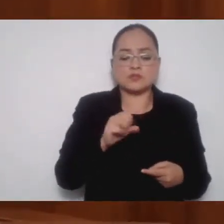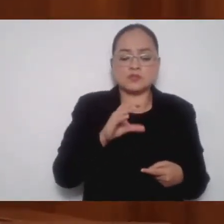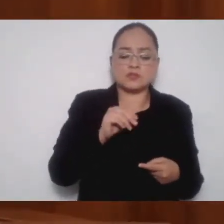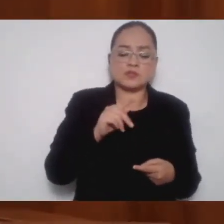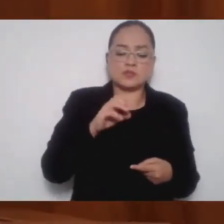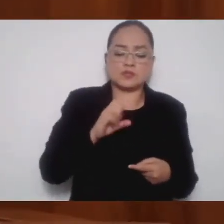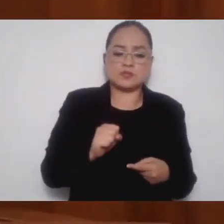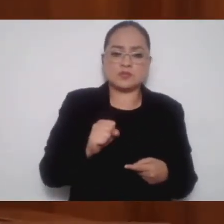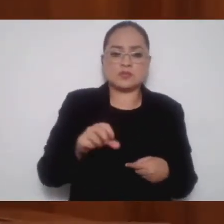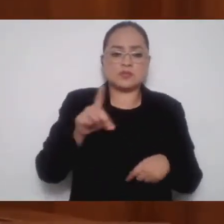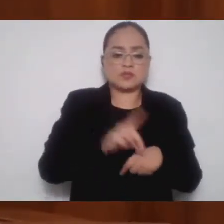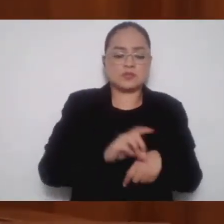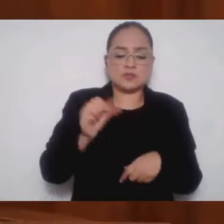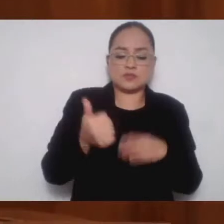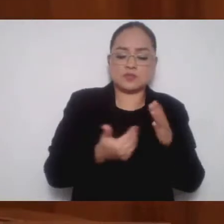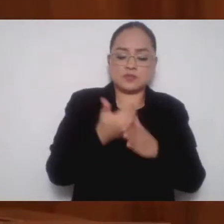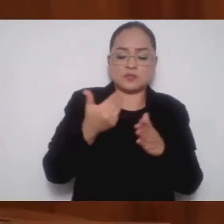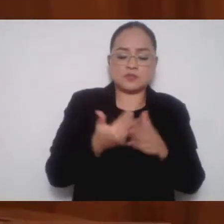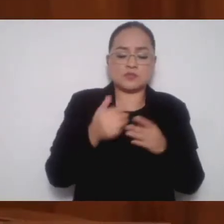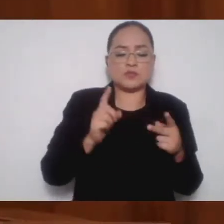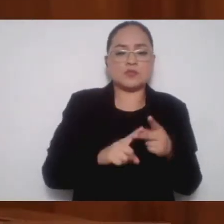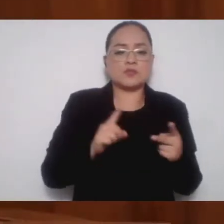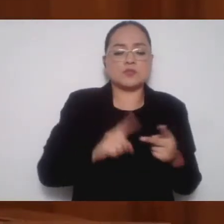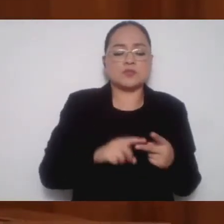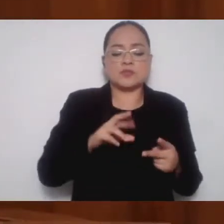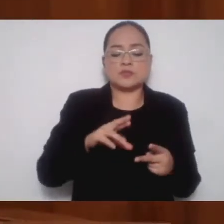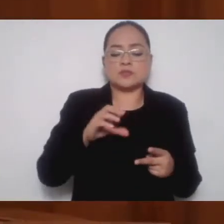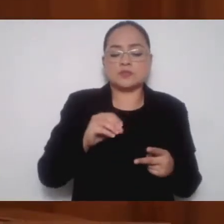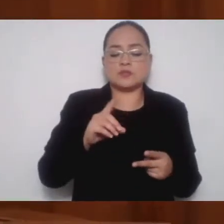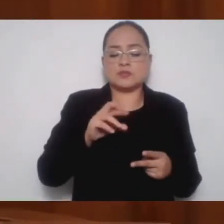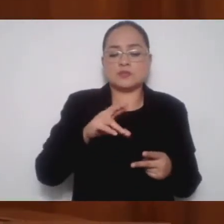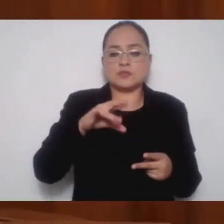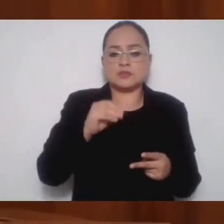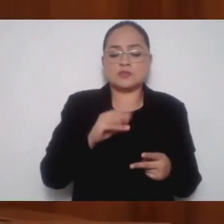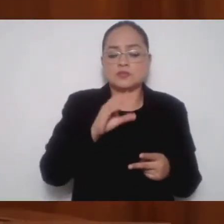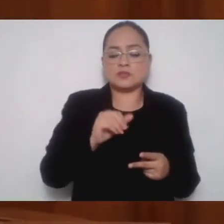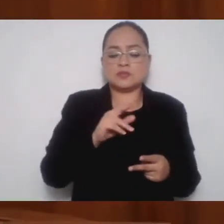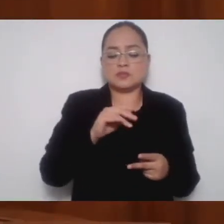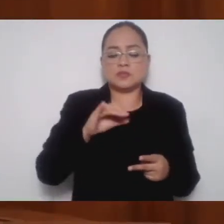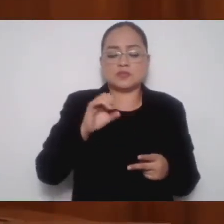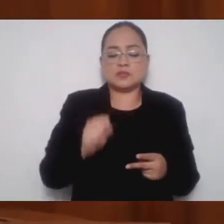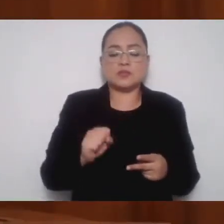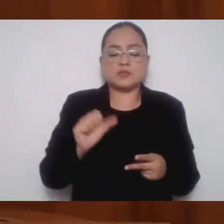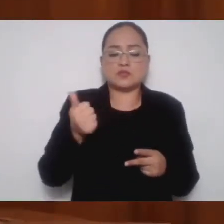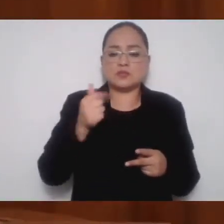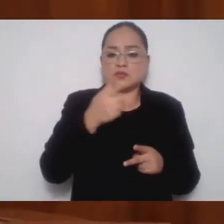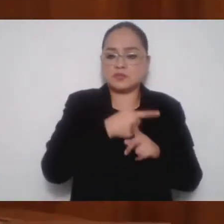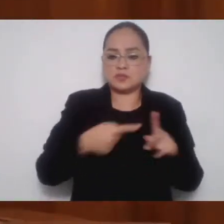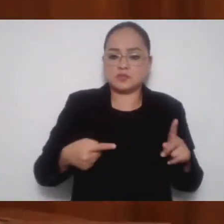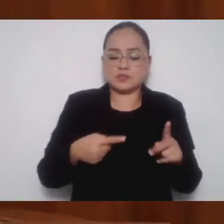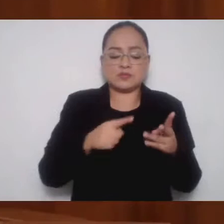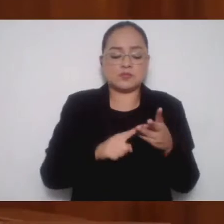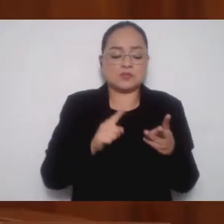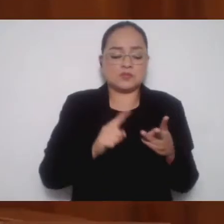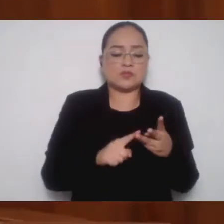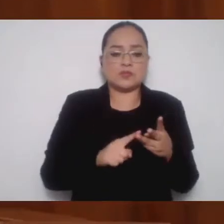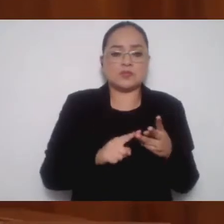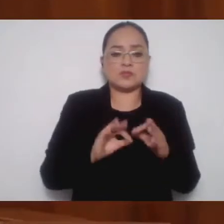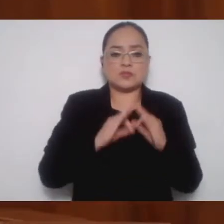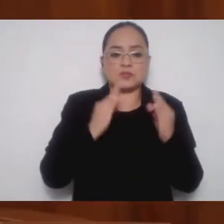Cervantes Martínez, 11 horas. Ciudadano Rodrigo Archundia Barrientos, 11:30 horas,